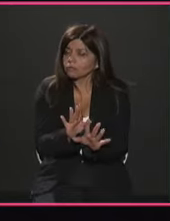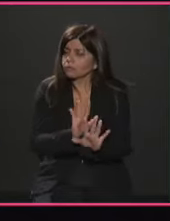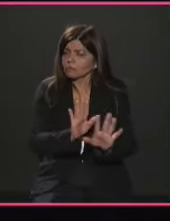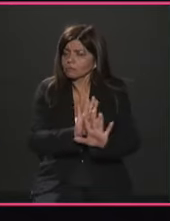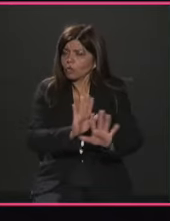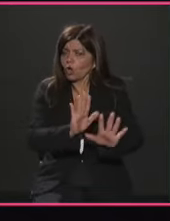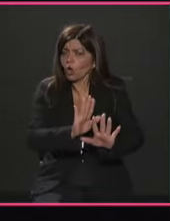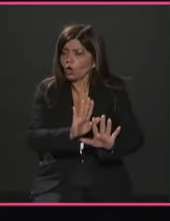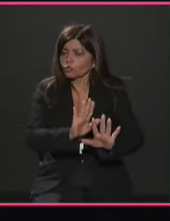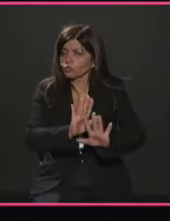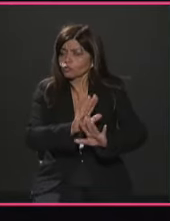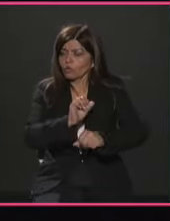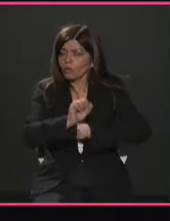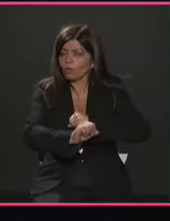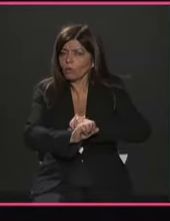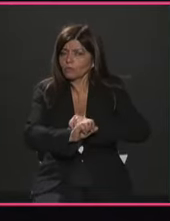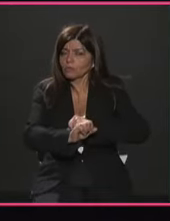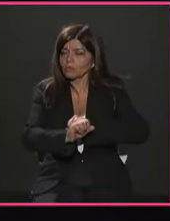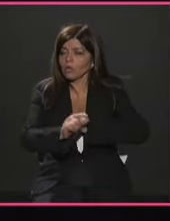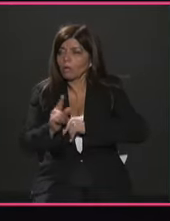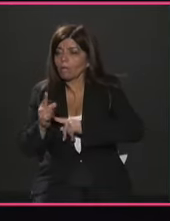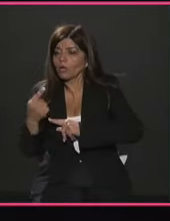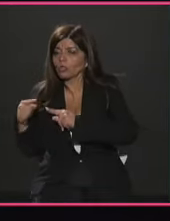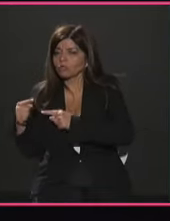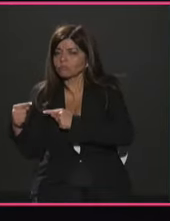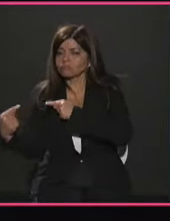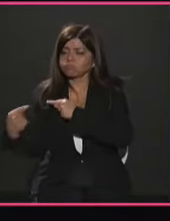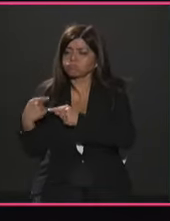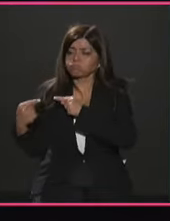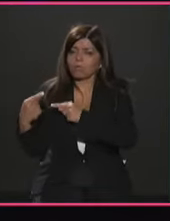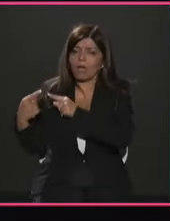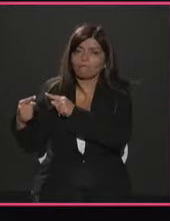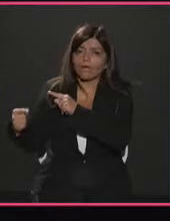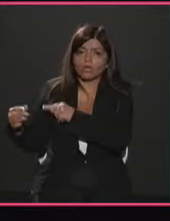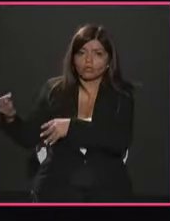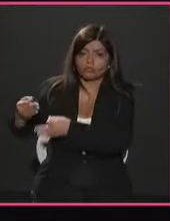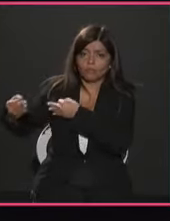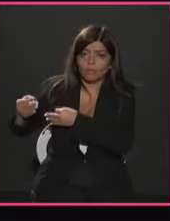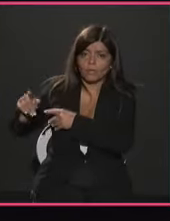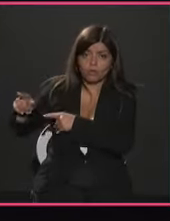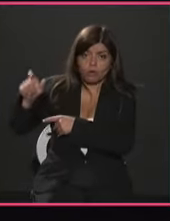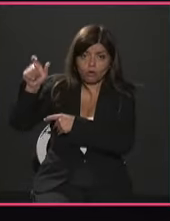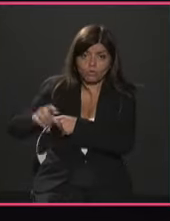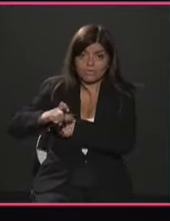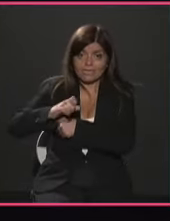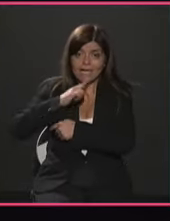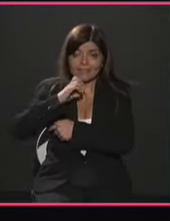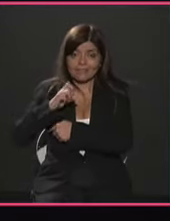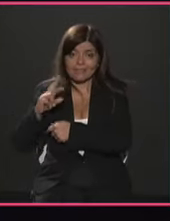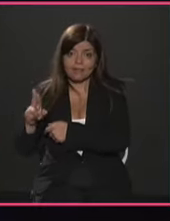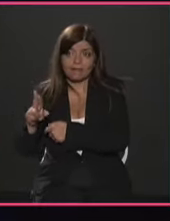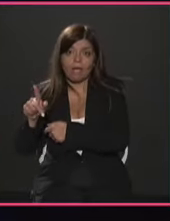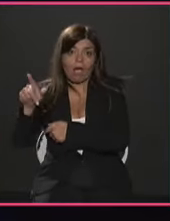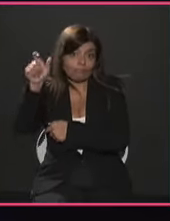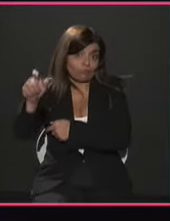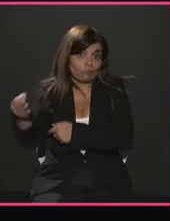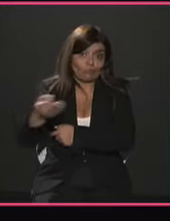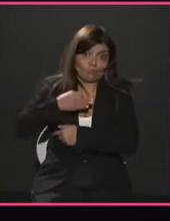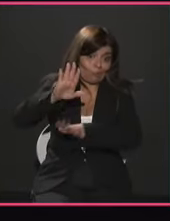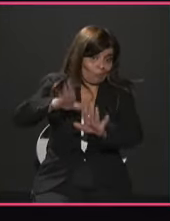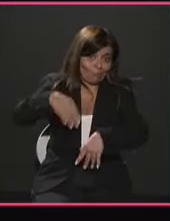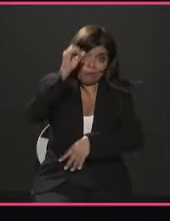estoy de acuerdo con lo que la mayoría de lo que dijo Carter pero estoy también en desacuerdo con varias cosas de lo que dijo Carter y creo que él dirá lo mismo de